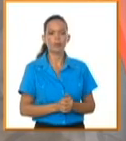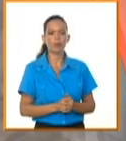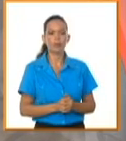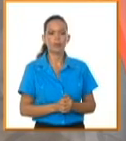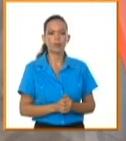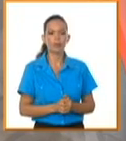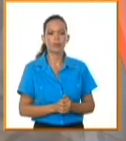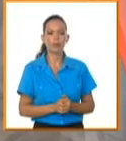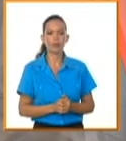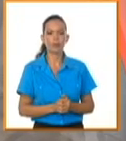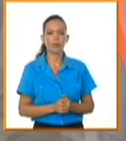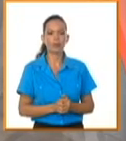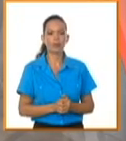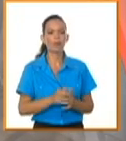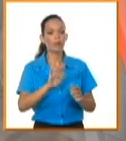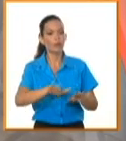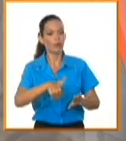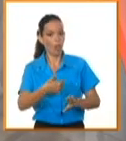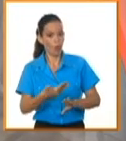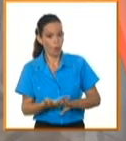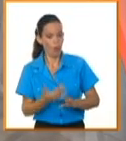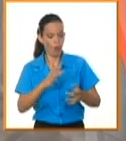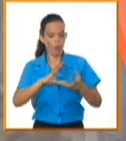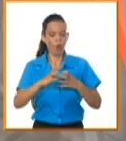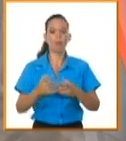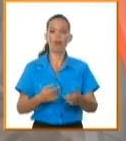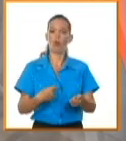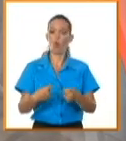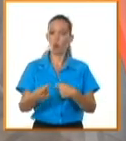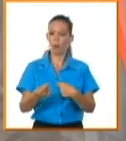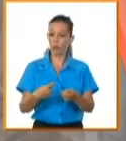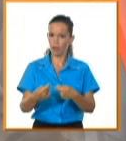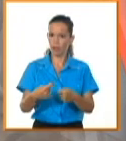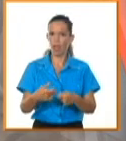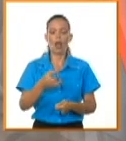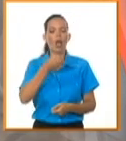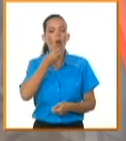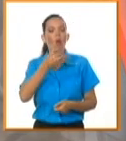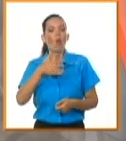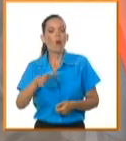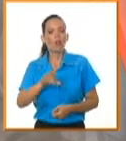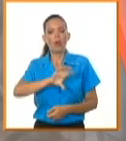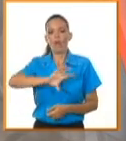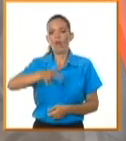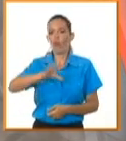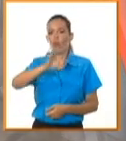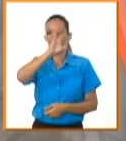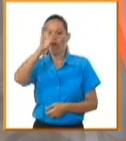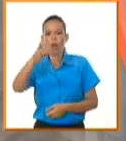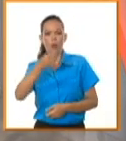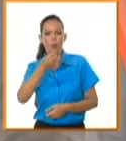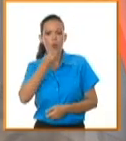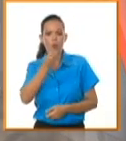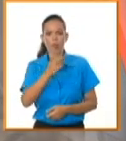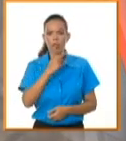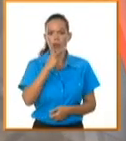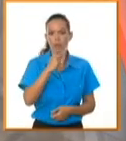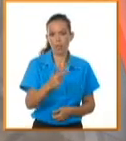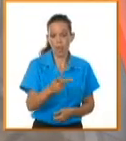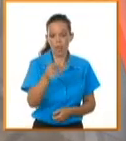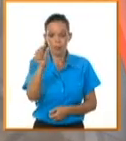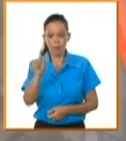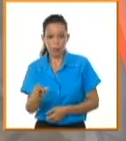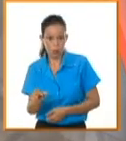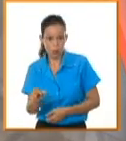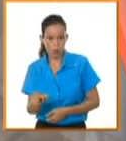de punto de vista comercial donde cualquier banco podía tener operaciones tanto con clientes naturales como